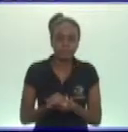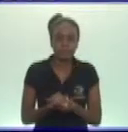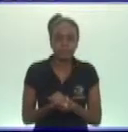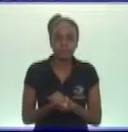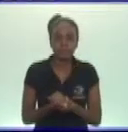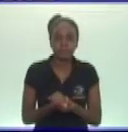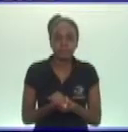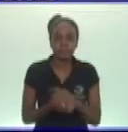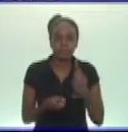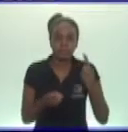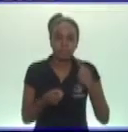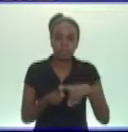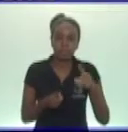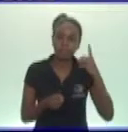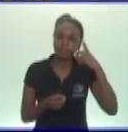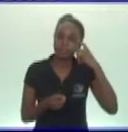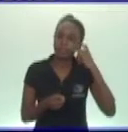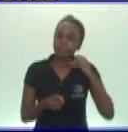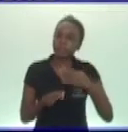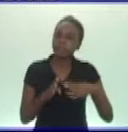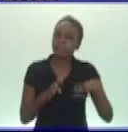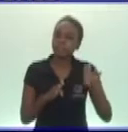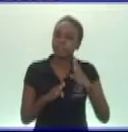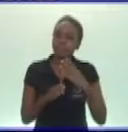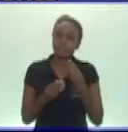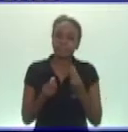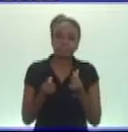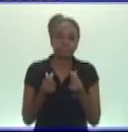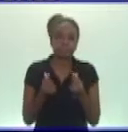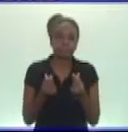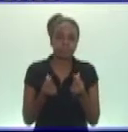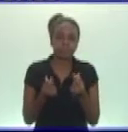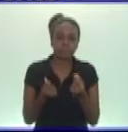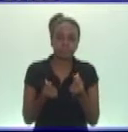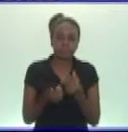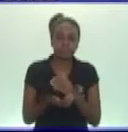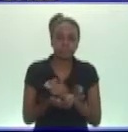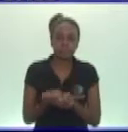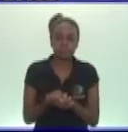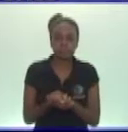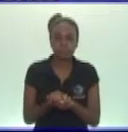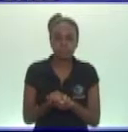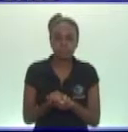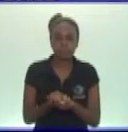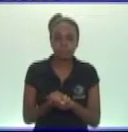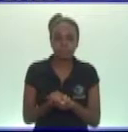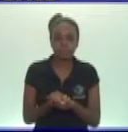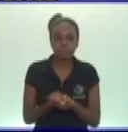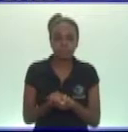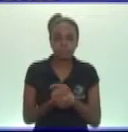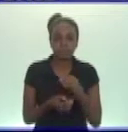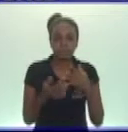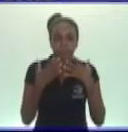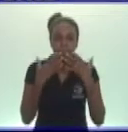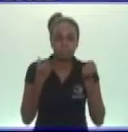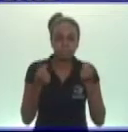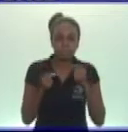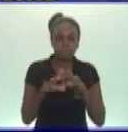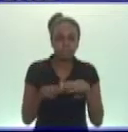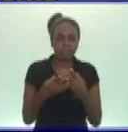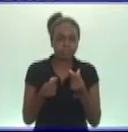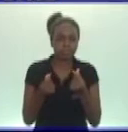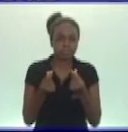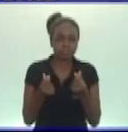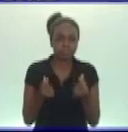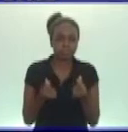las ideas esenciales es el papel del dinero, es decir, el papel que juega el dinero y su influencia en la pérdida de valores. Ya hemos